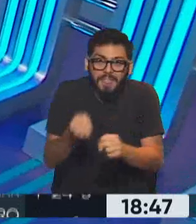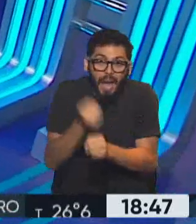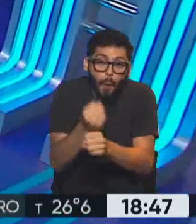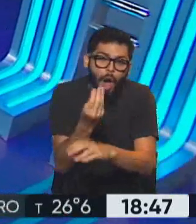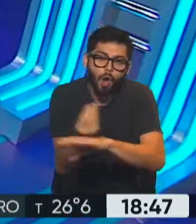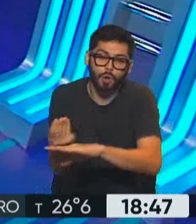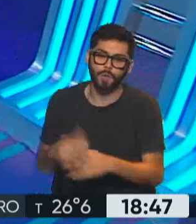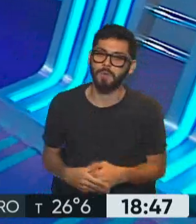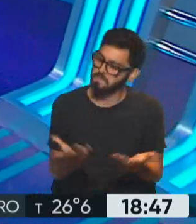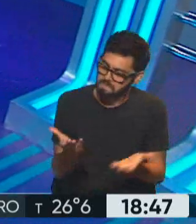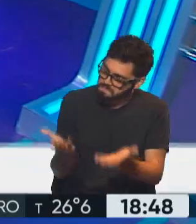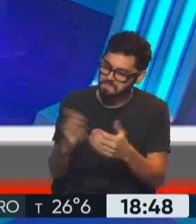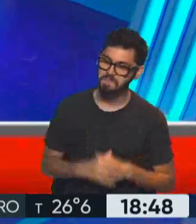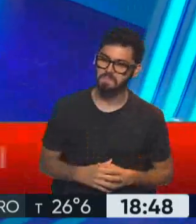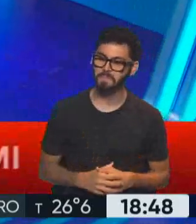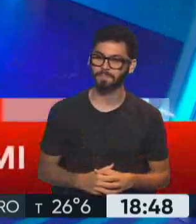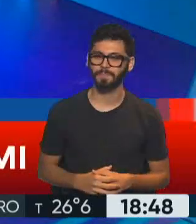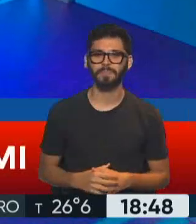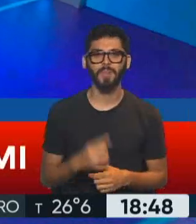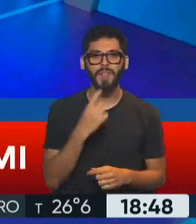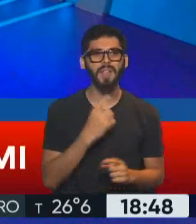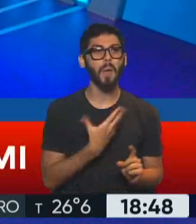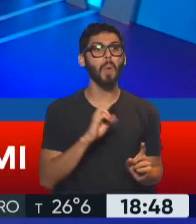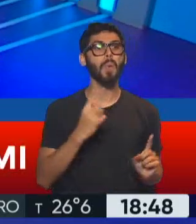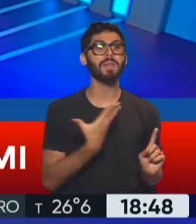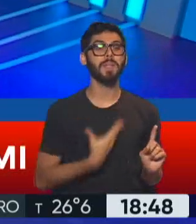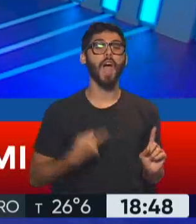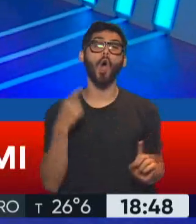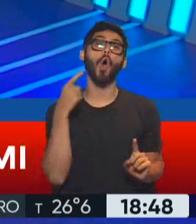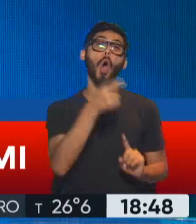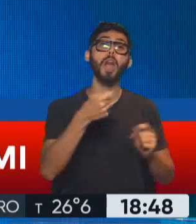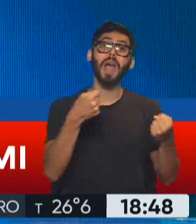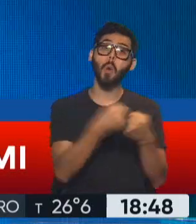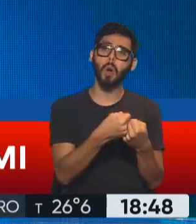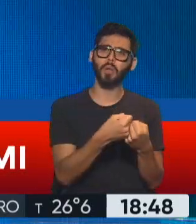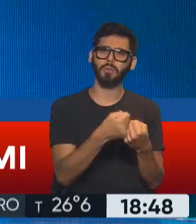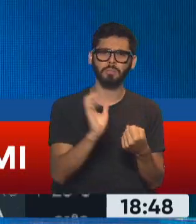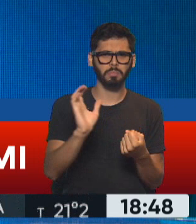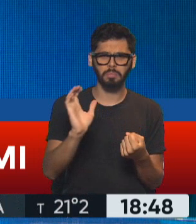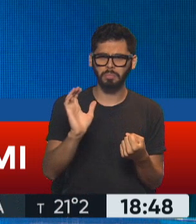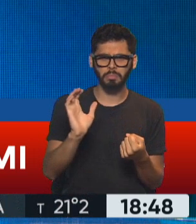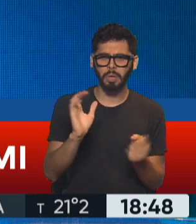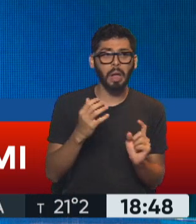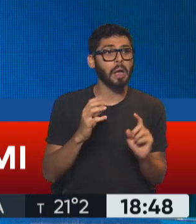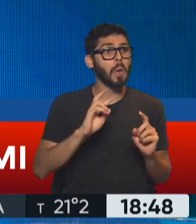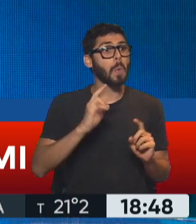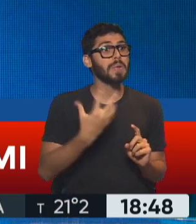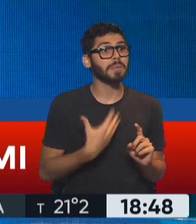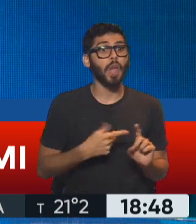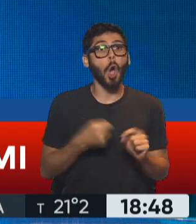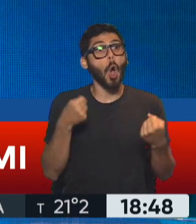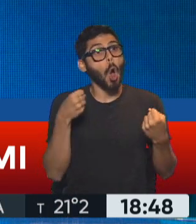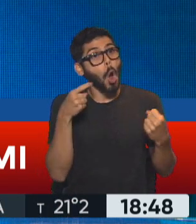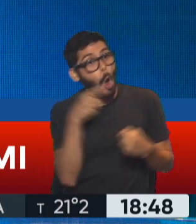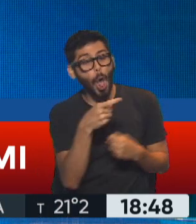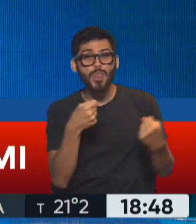Todo suyo. Sí, dijo la vicepresidenta hablando en contra del acuerdo. La vicepresidenta habló en contra del Fondo Monetario como institución, no puntualmente de la negociación. Dijo